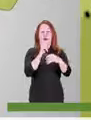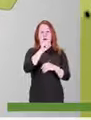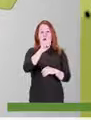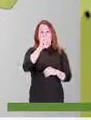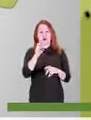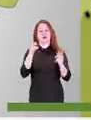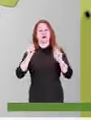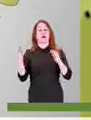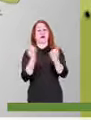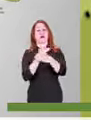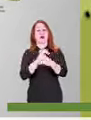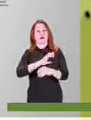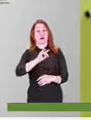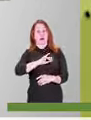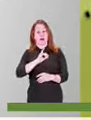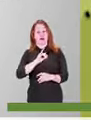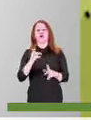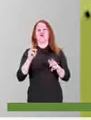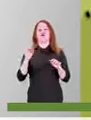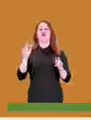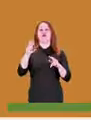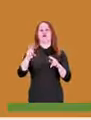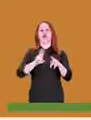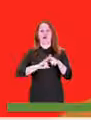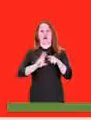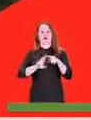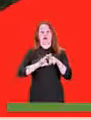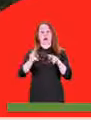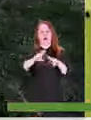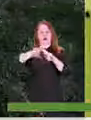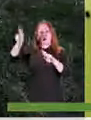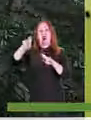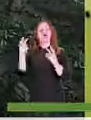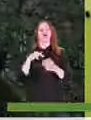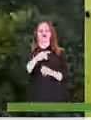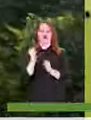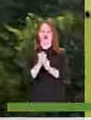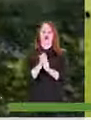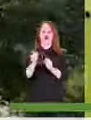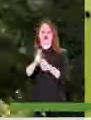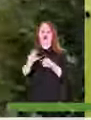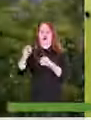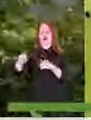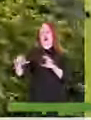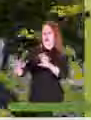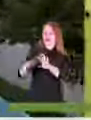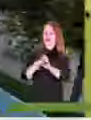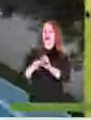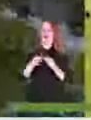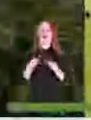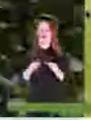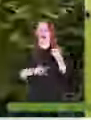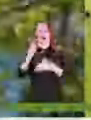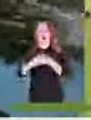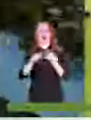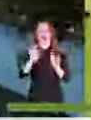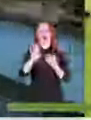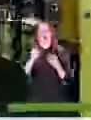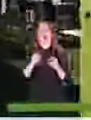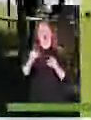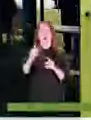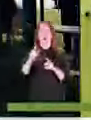Avenida Ciudad de Cali, líneas alimentadoras del metro. Trabajamos de la mano con la ciudadanía para estructurar proyectos icónicos como el